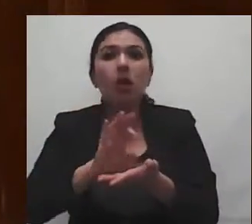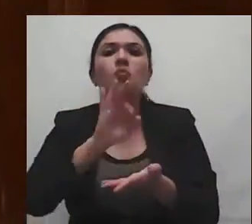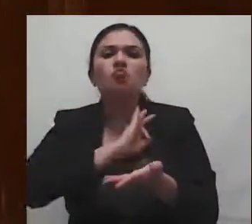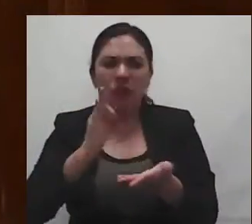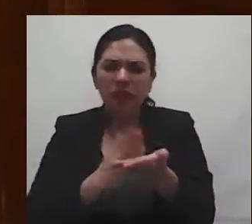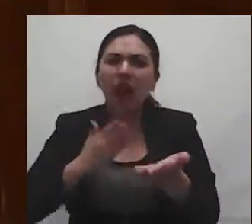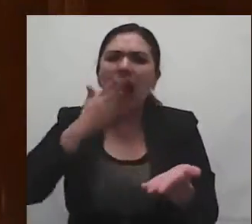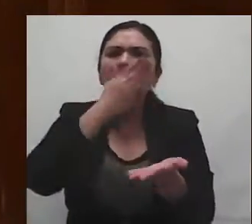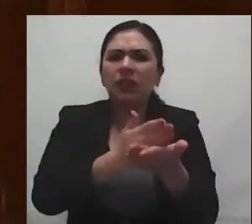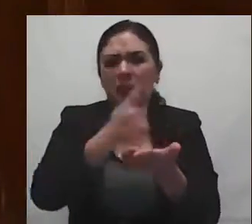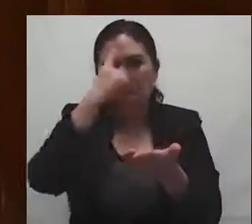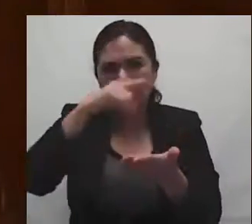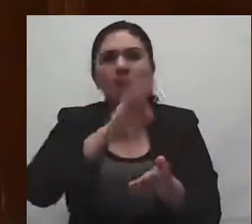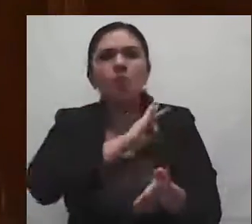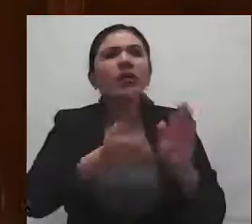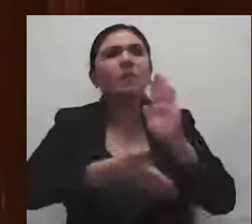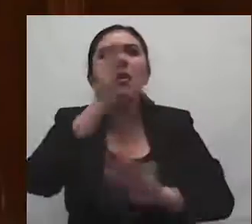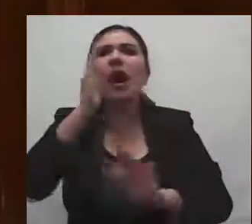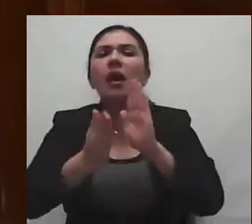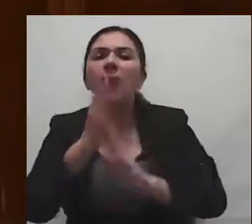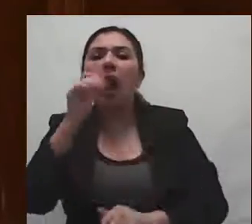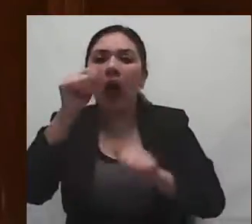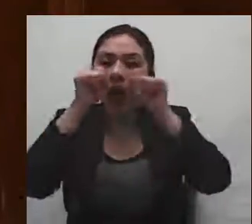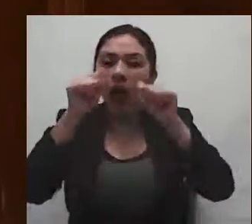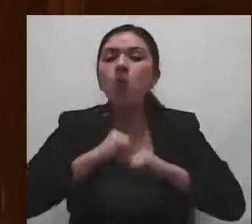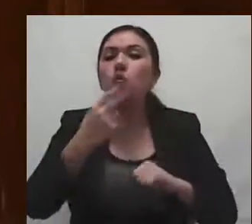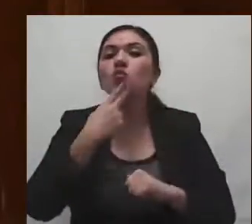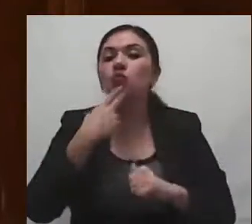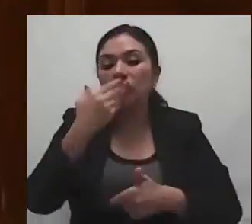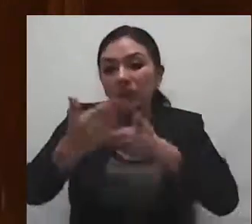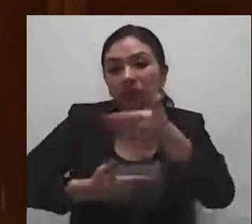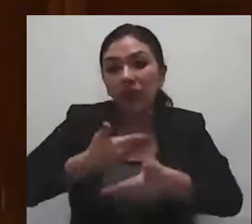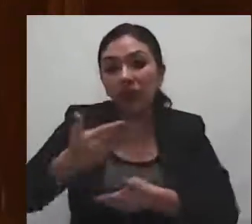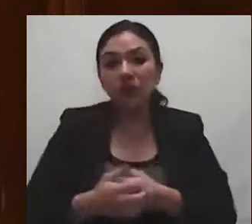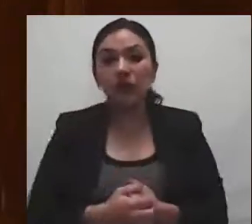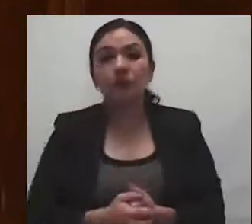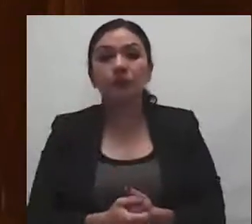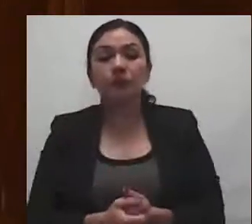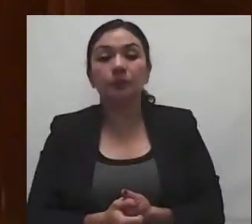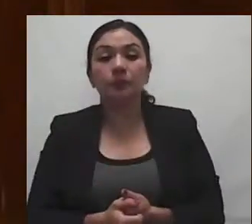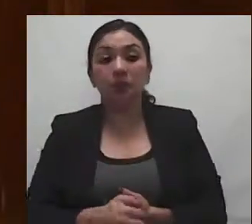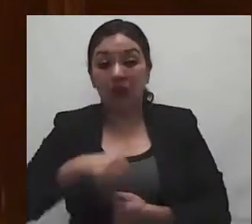para el desplazamiento y los servicios. En nuestro estado,